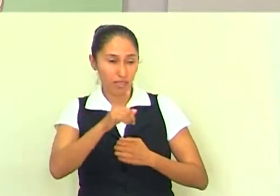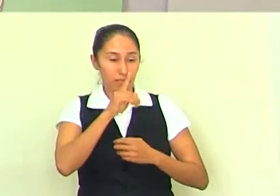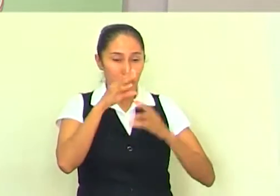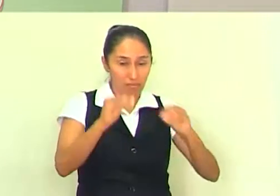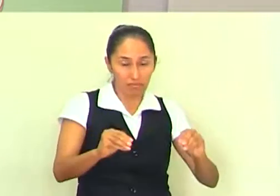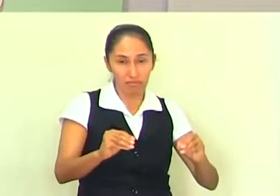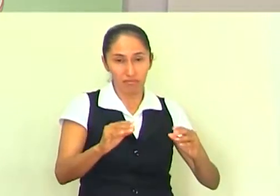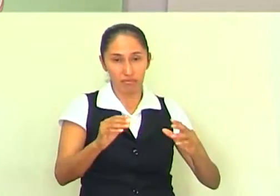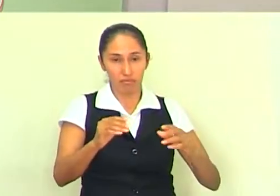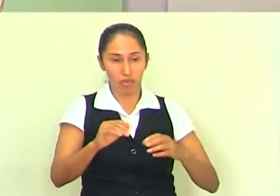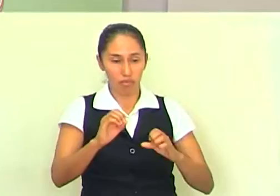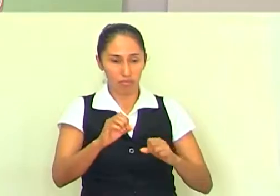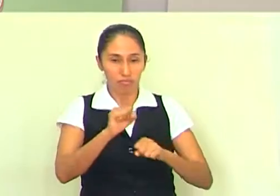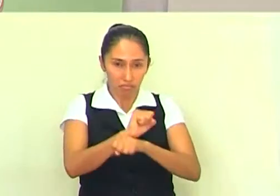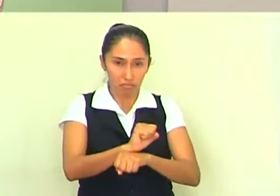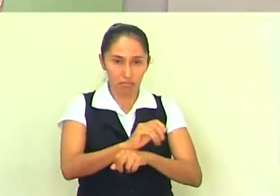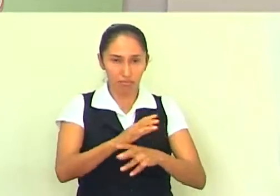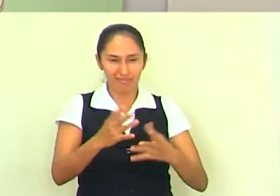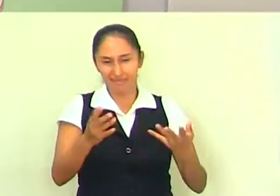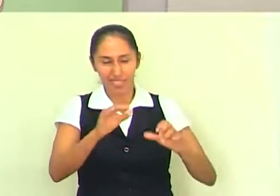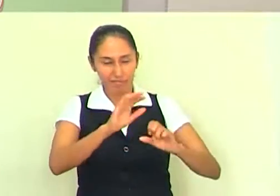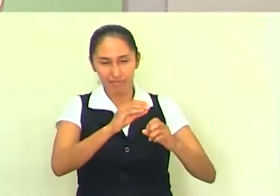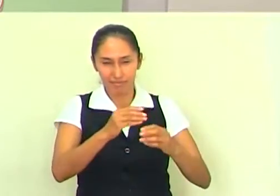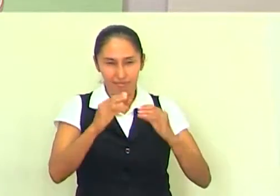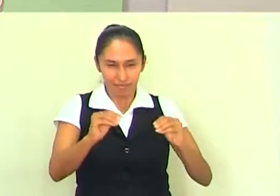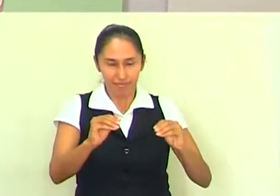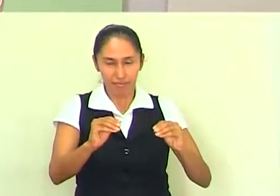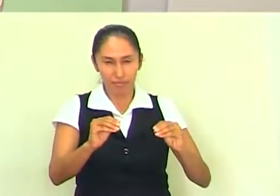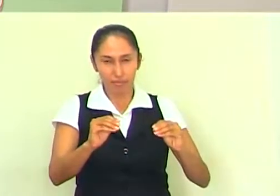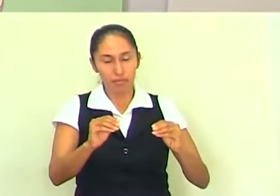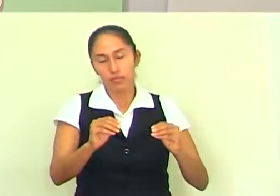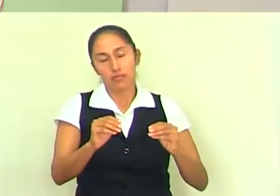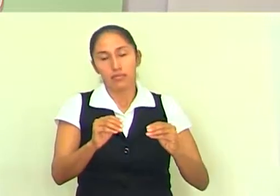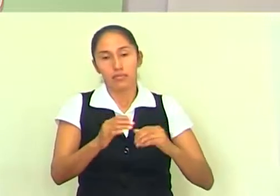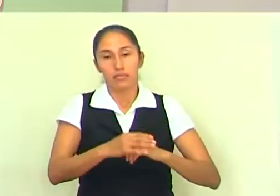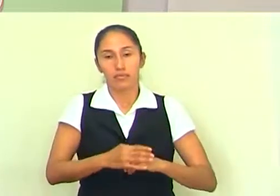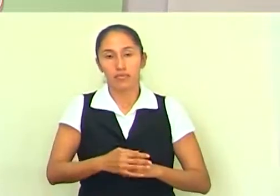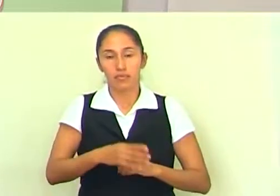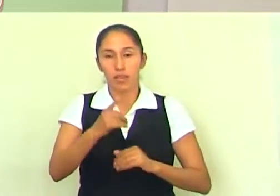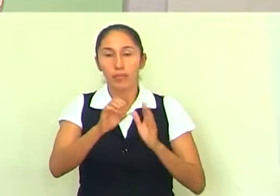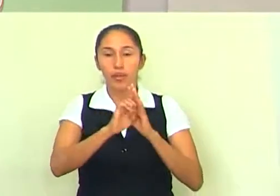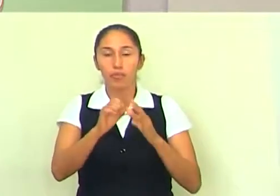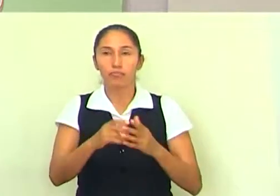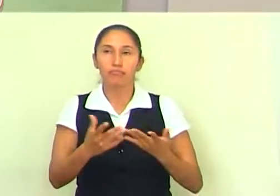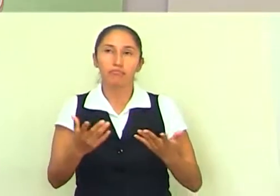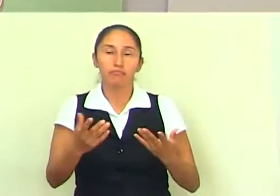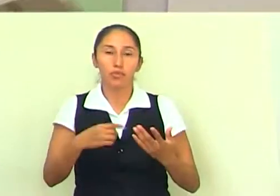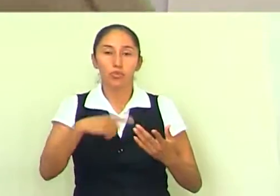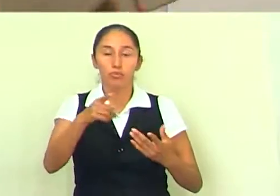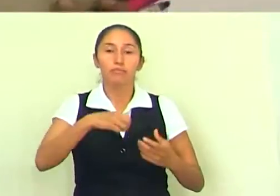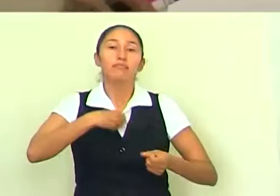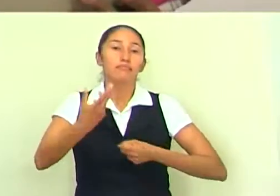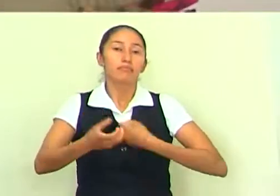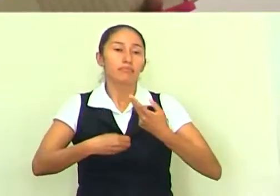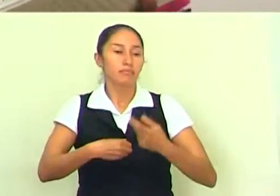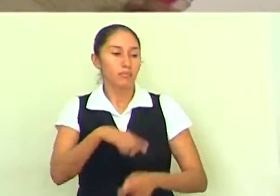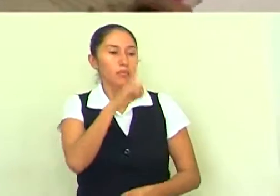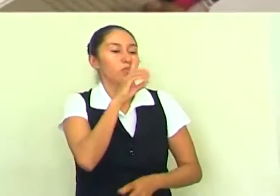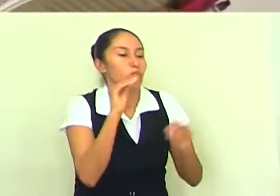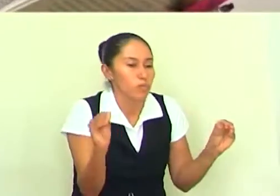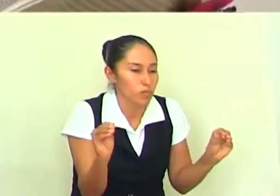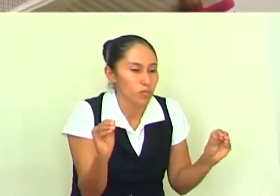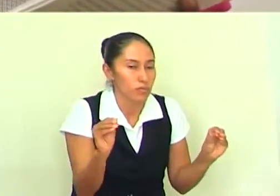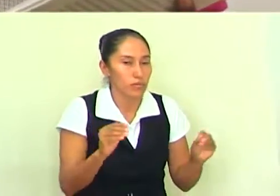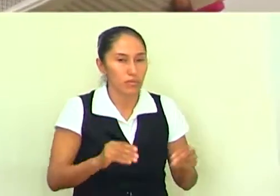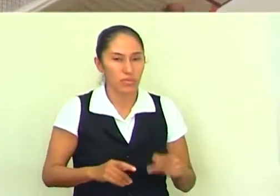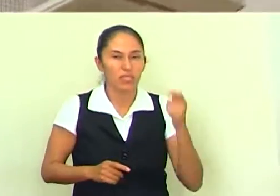Y además, también aquel que te está prohibiendo que te expreses libremente, prácticamente se convierte en un